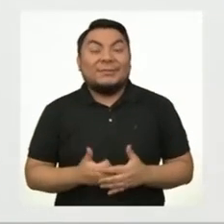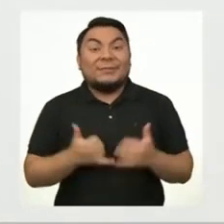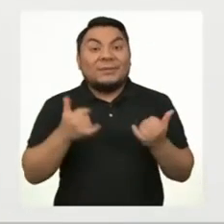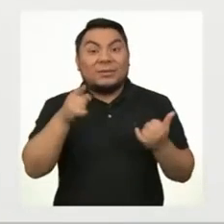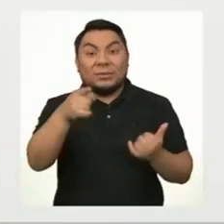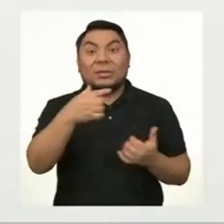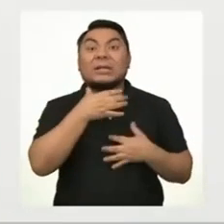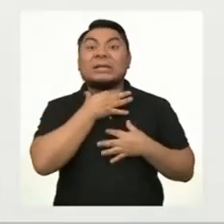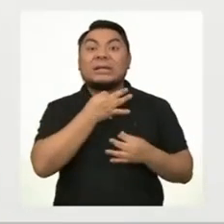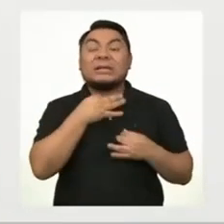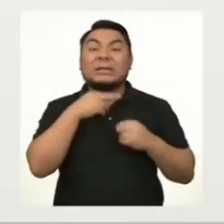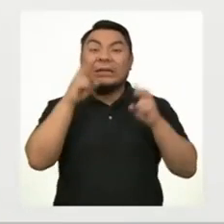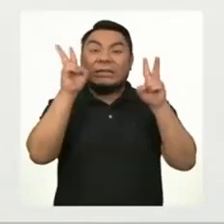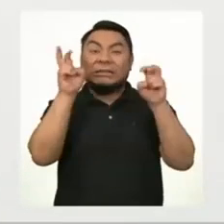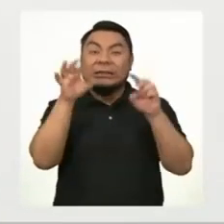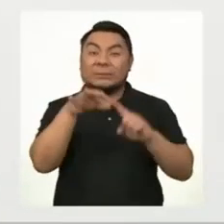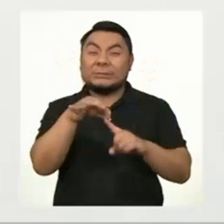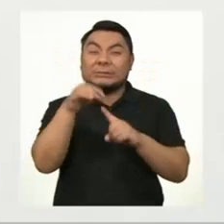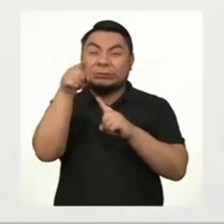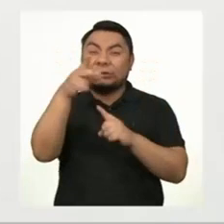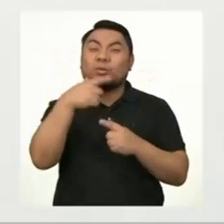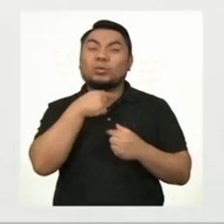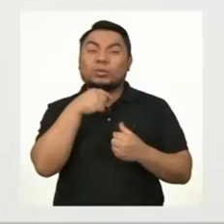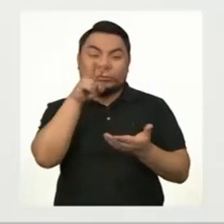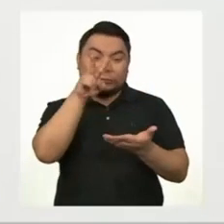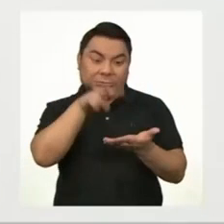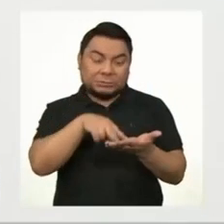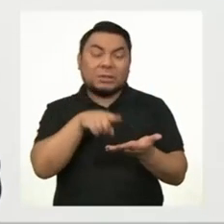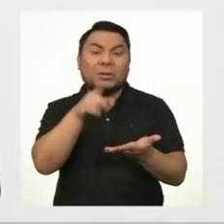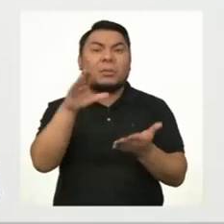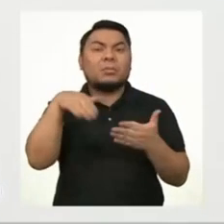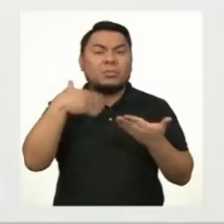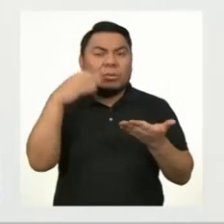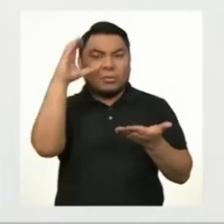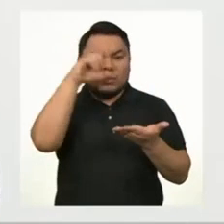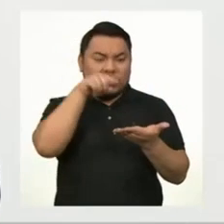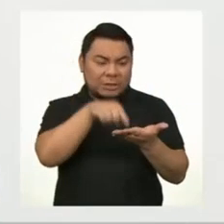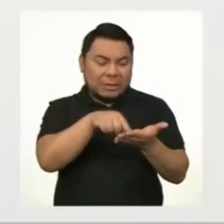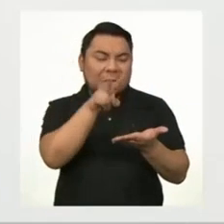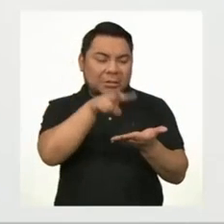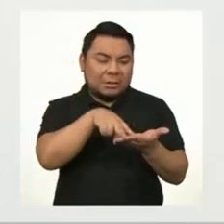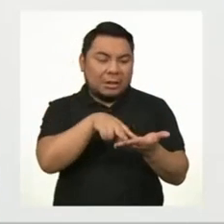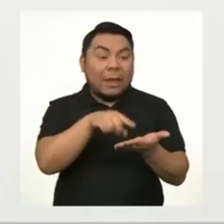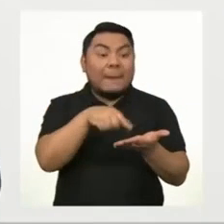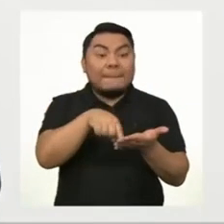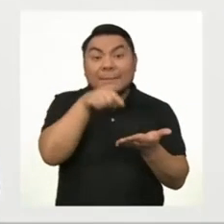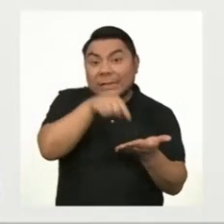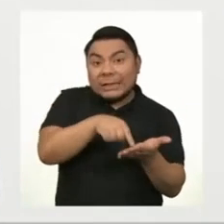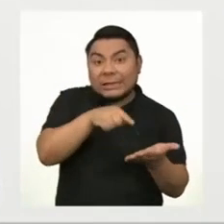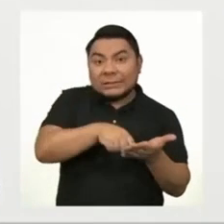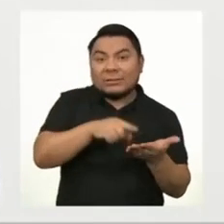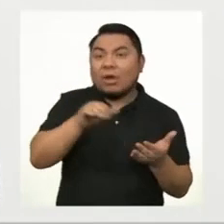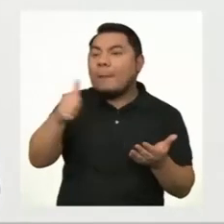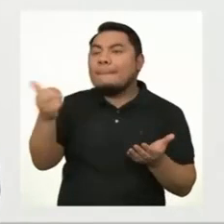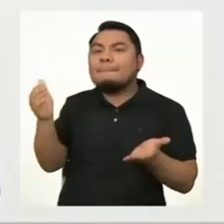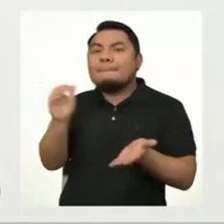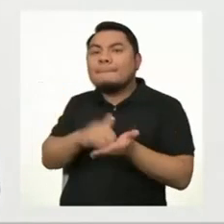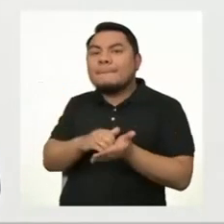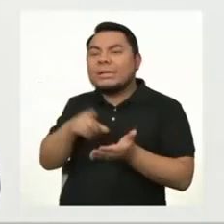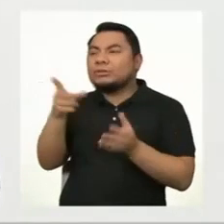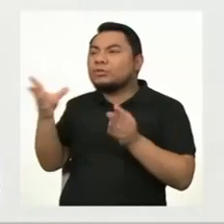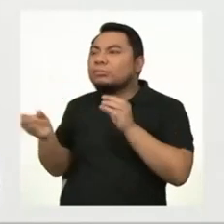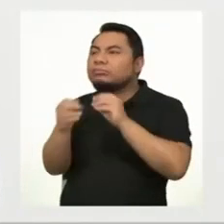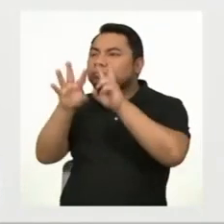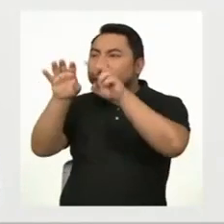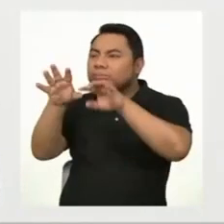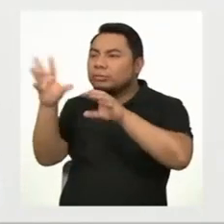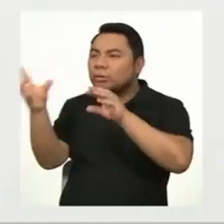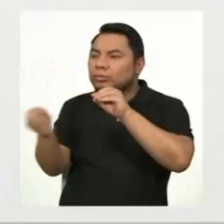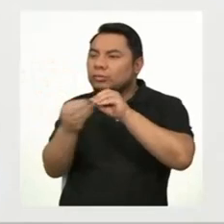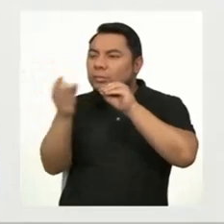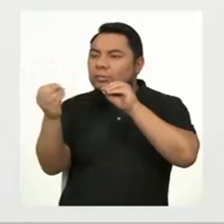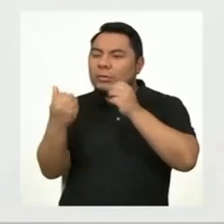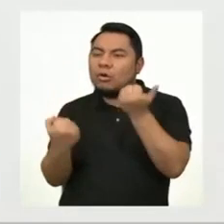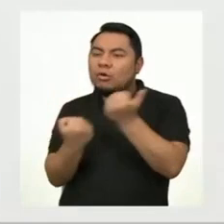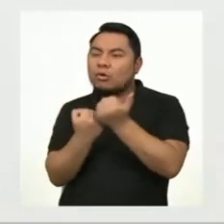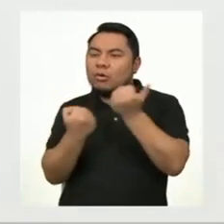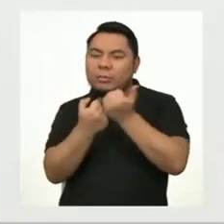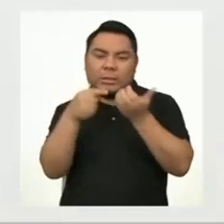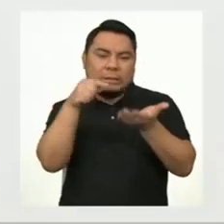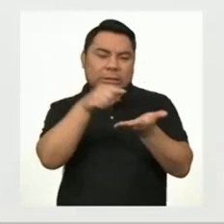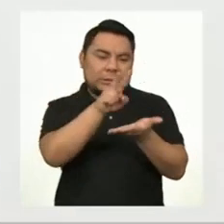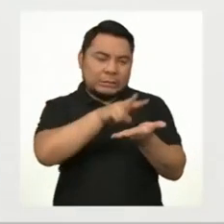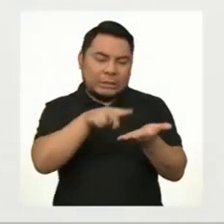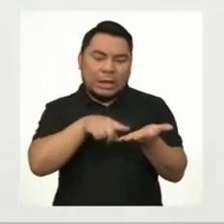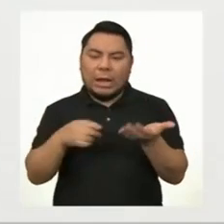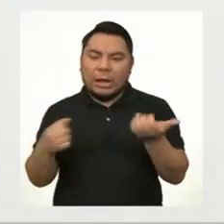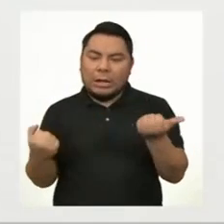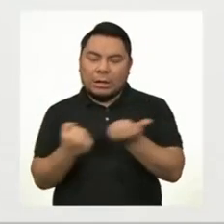Si te interesa un tema específico, puedes buscar distintas fuentes alrededor de él, para así contrastar puntos de